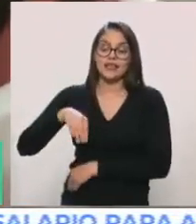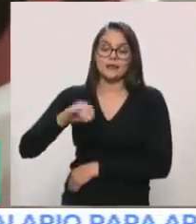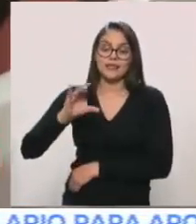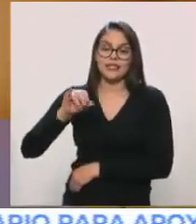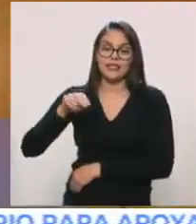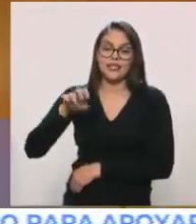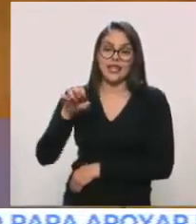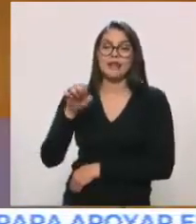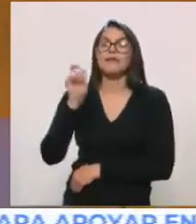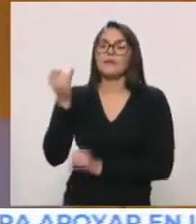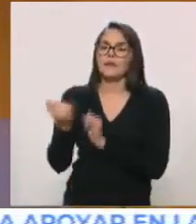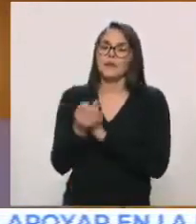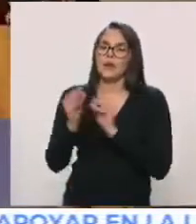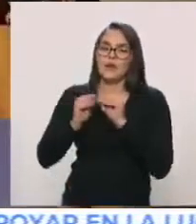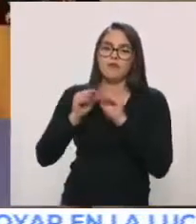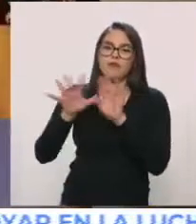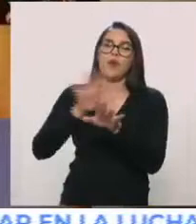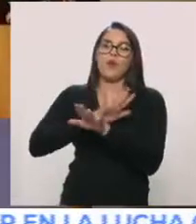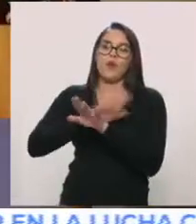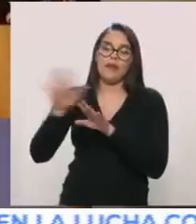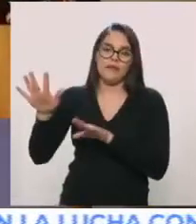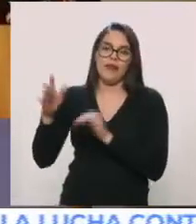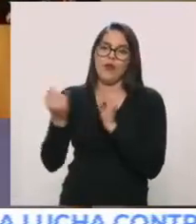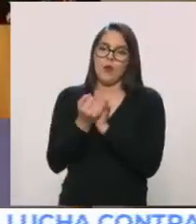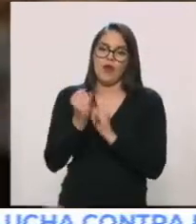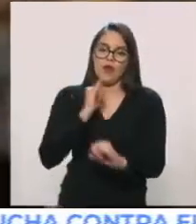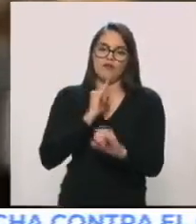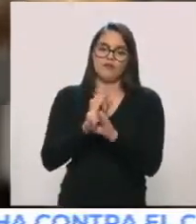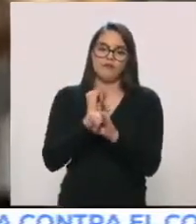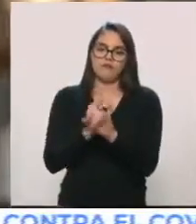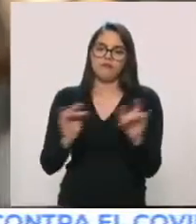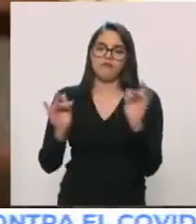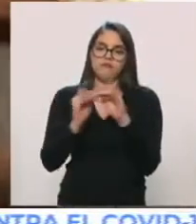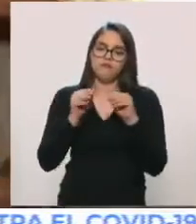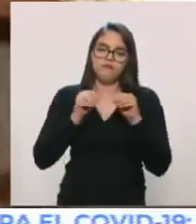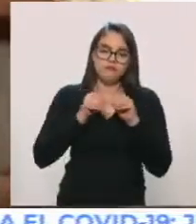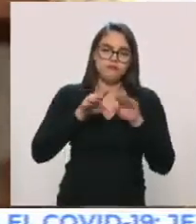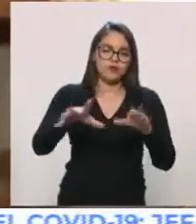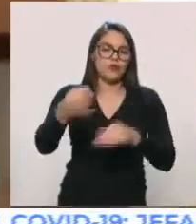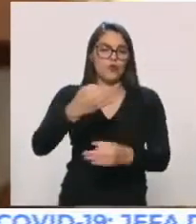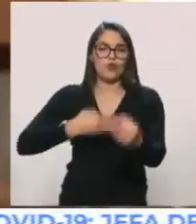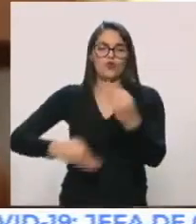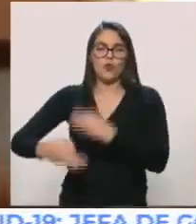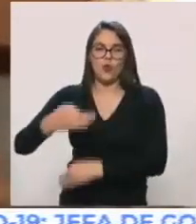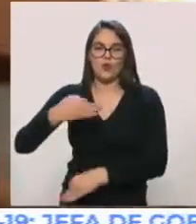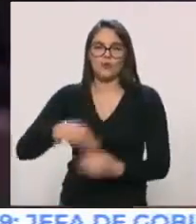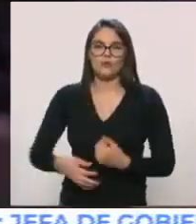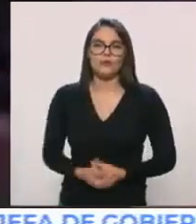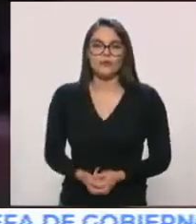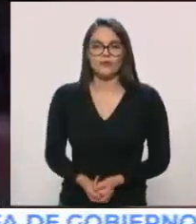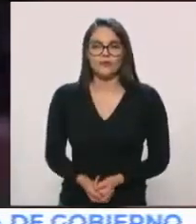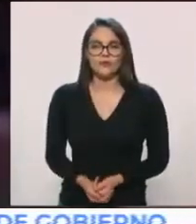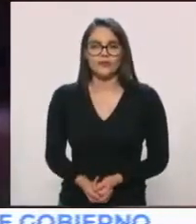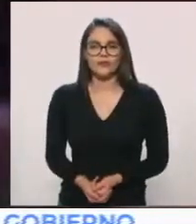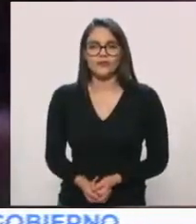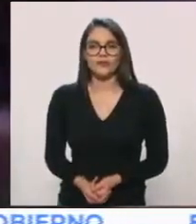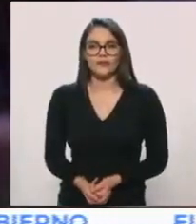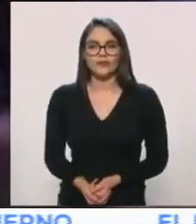Latino, además de ser compartidos en las redes sociales del instituto. Con información de Víctor Diego, 21 Noticias.